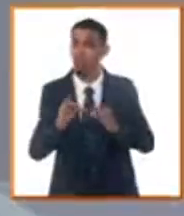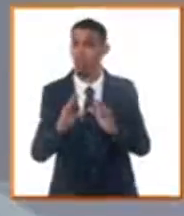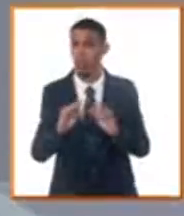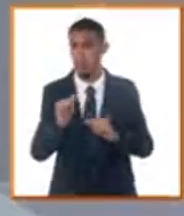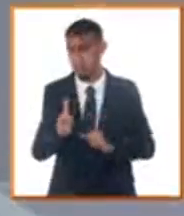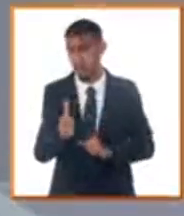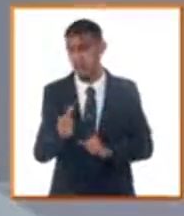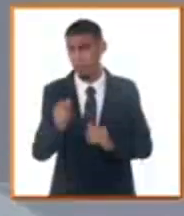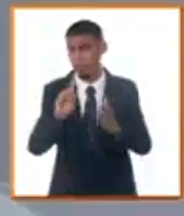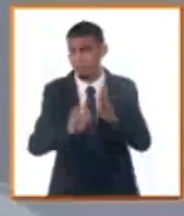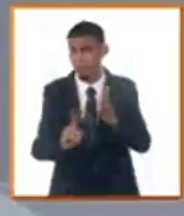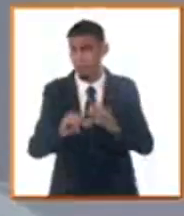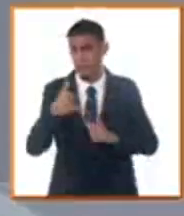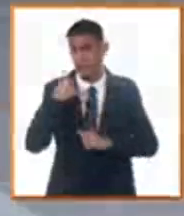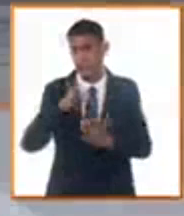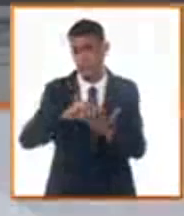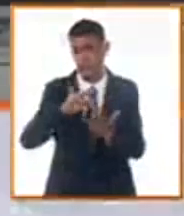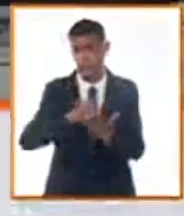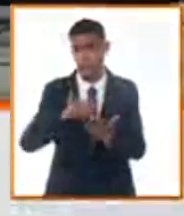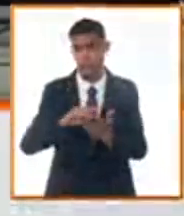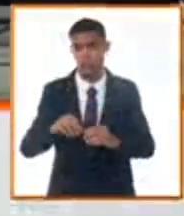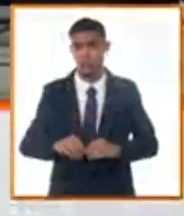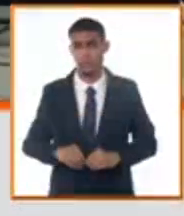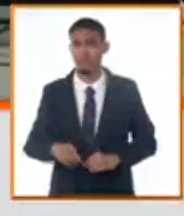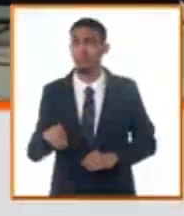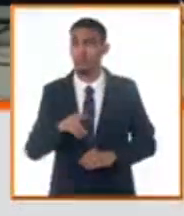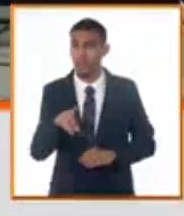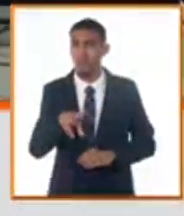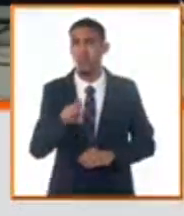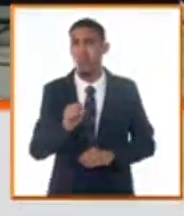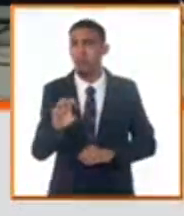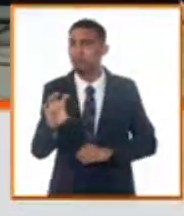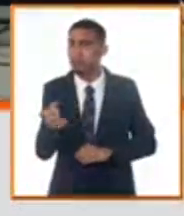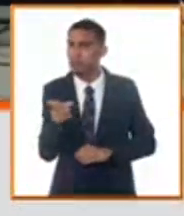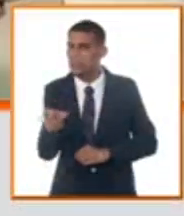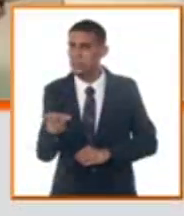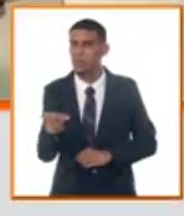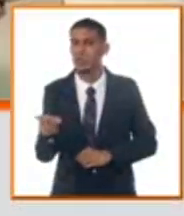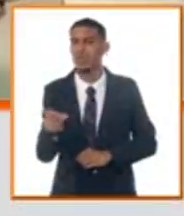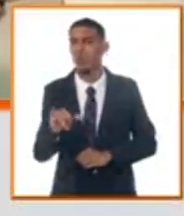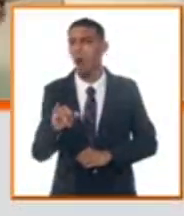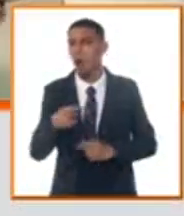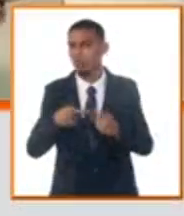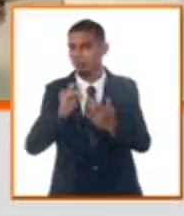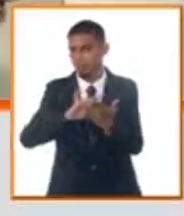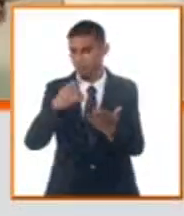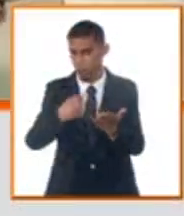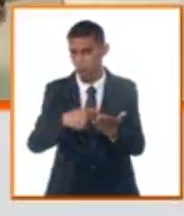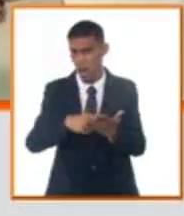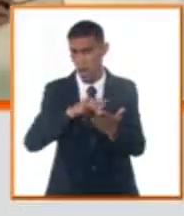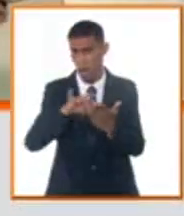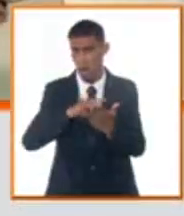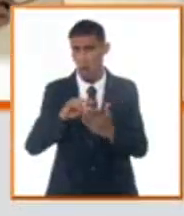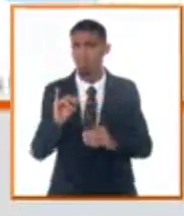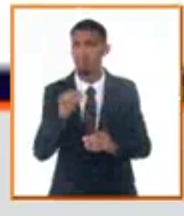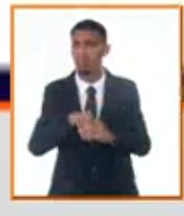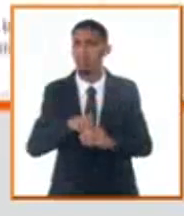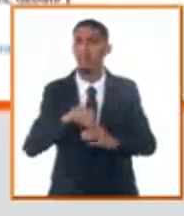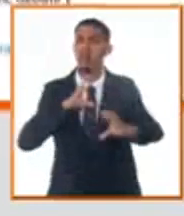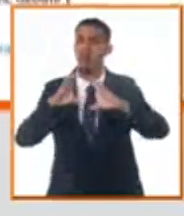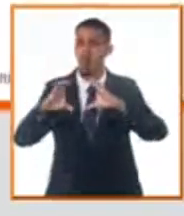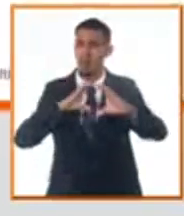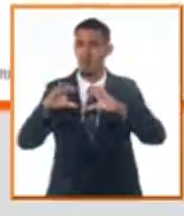la profundización de las medidas para bancarizar las operaciones y el comercio electrónico, está incorporada la comunicación